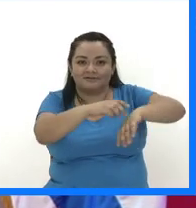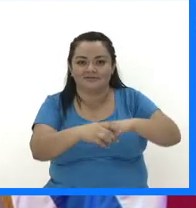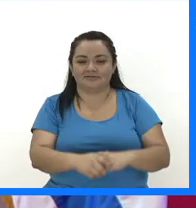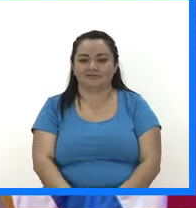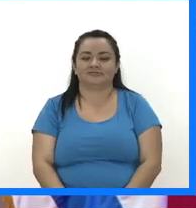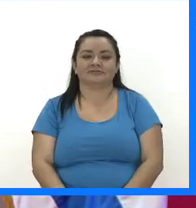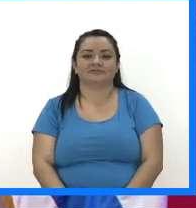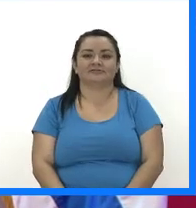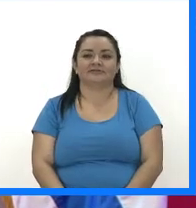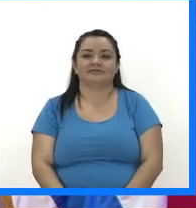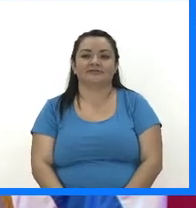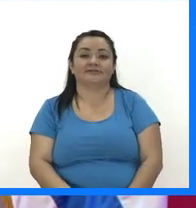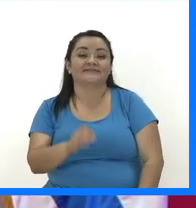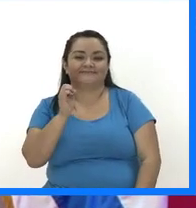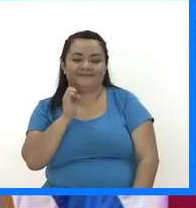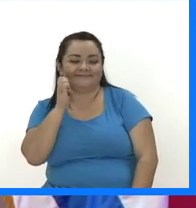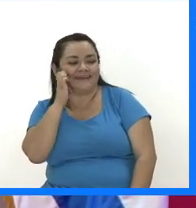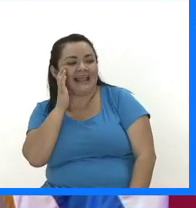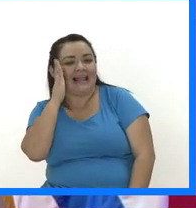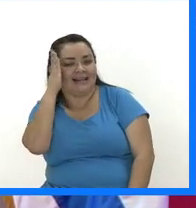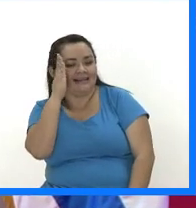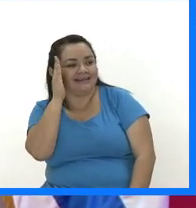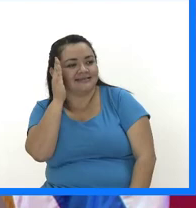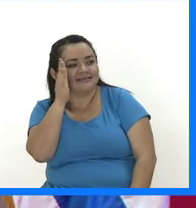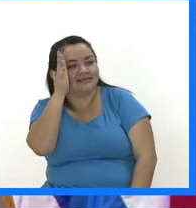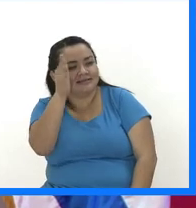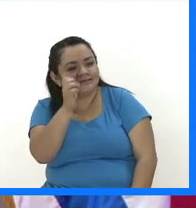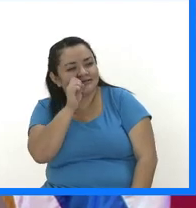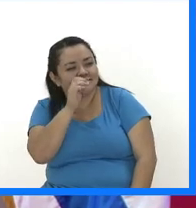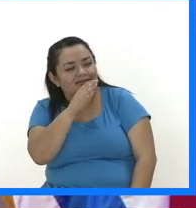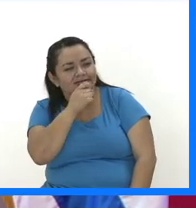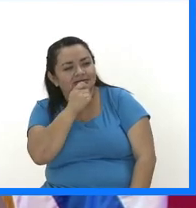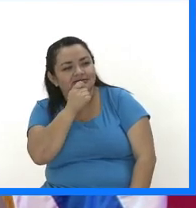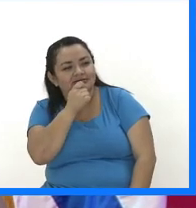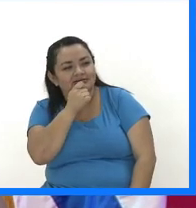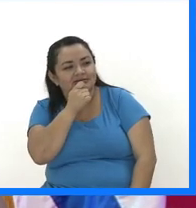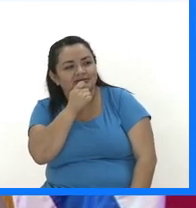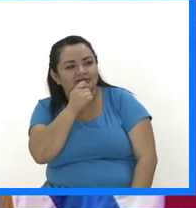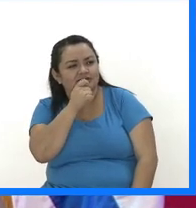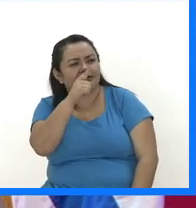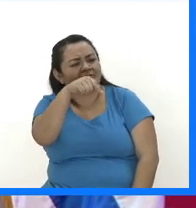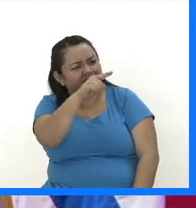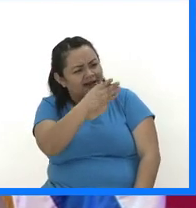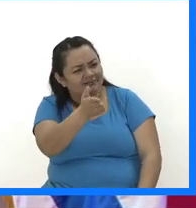y le dice el profeta dios que no permitió que le cortarán las alas sigan gritando